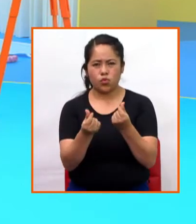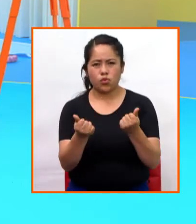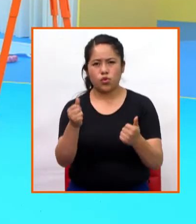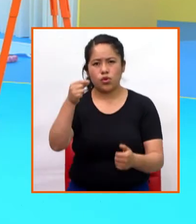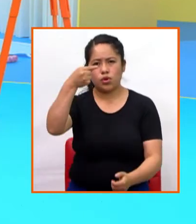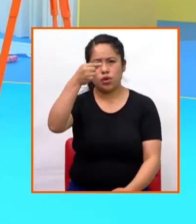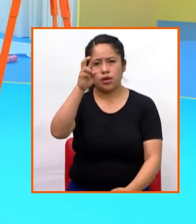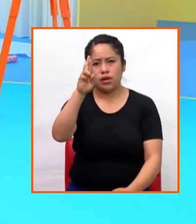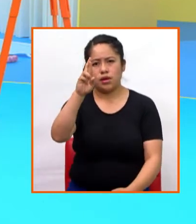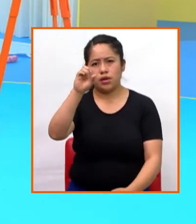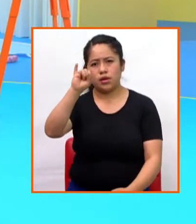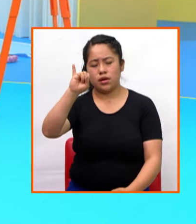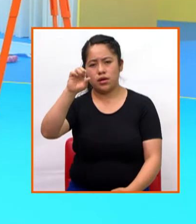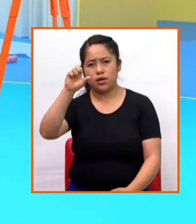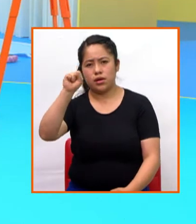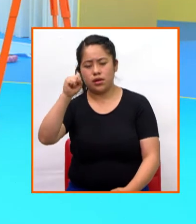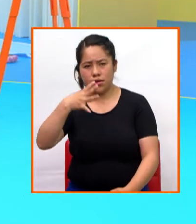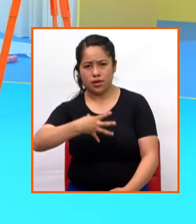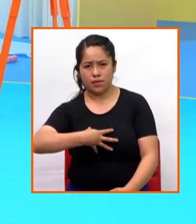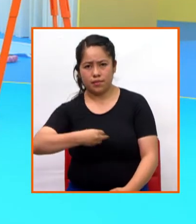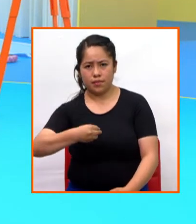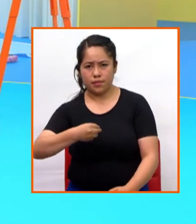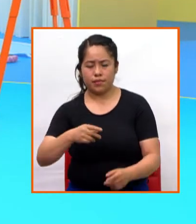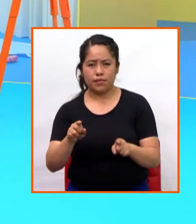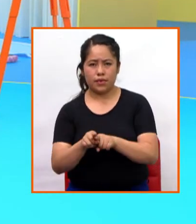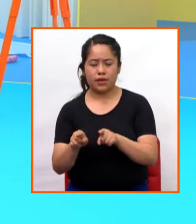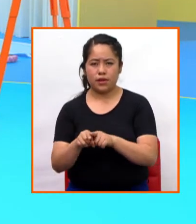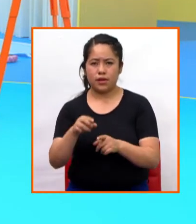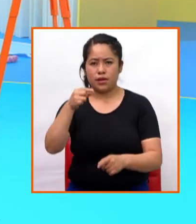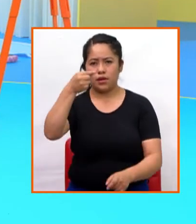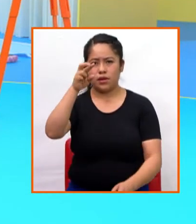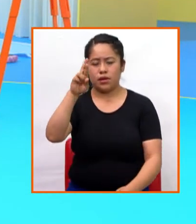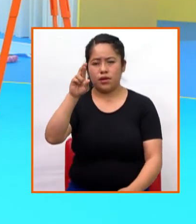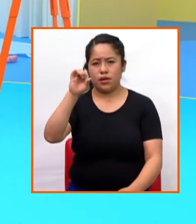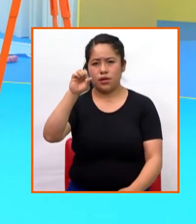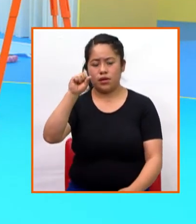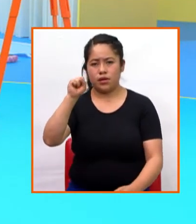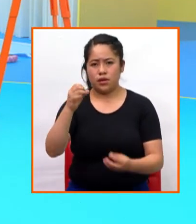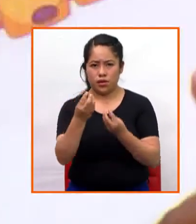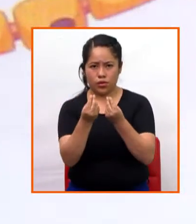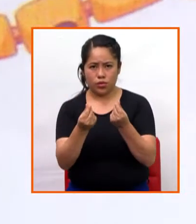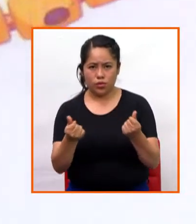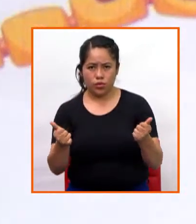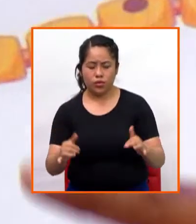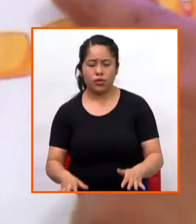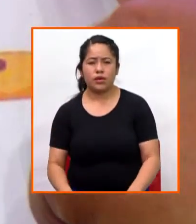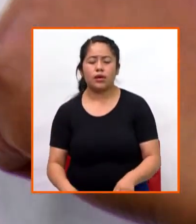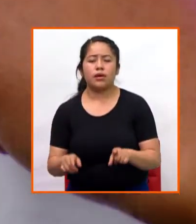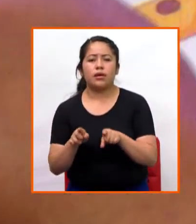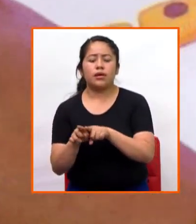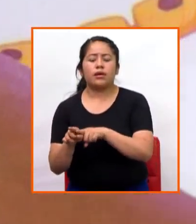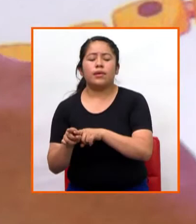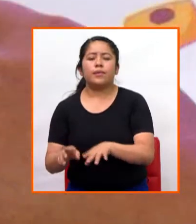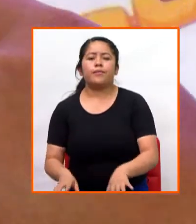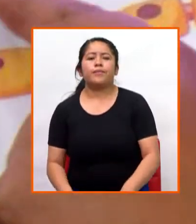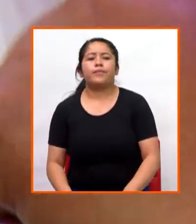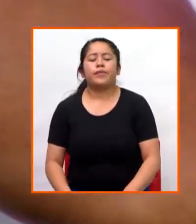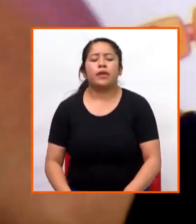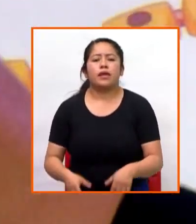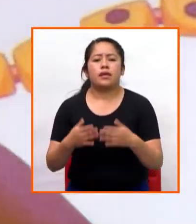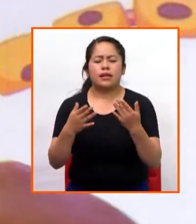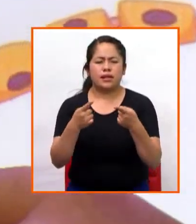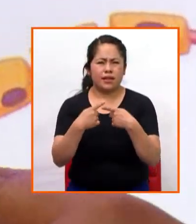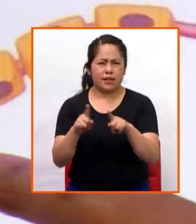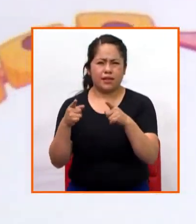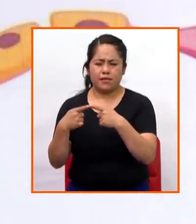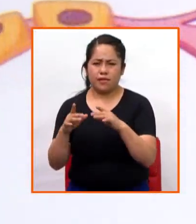a nuestras neuronas. La sustancia gris, como la conocemos, está constituida por cuerpos celulares